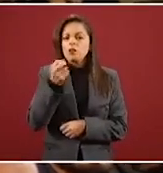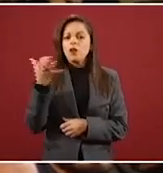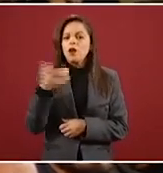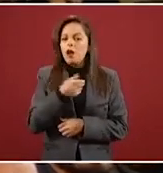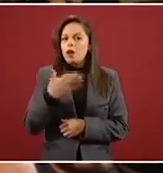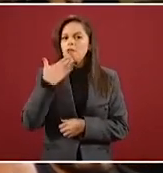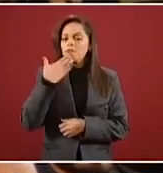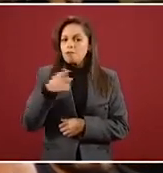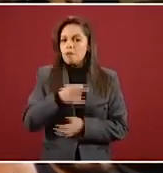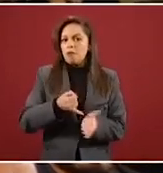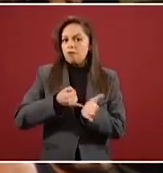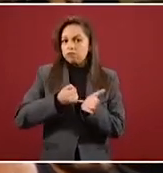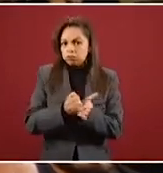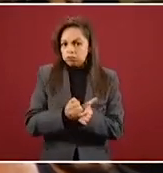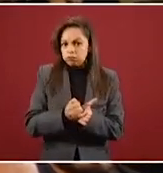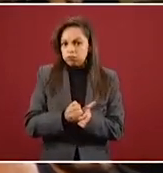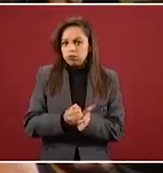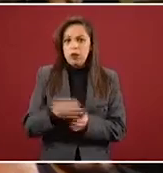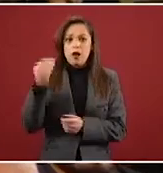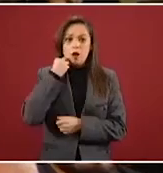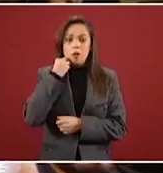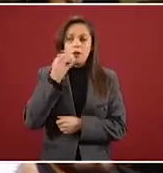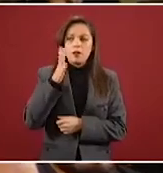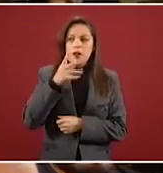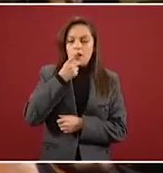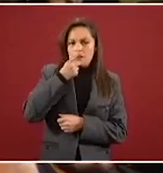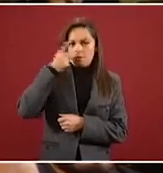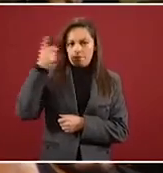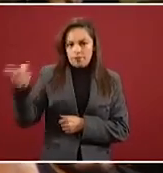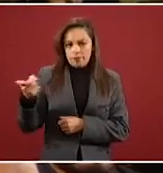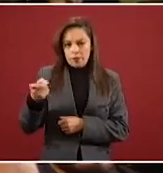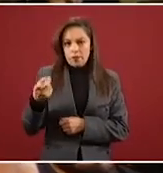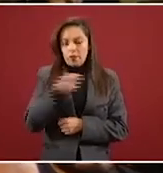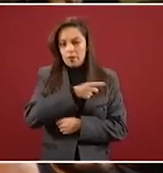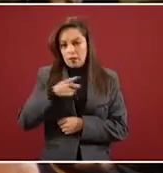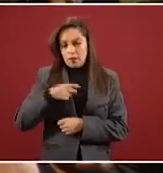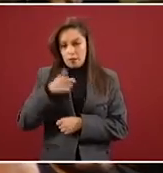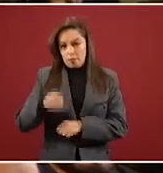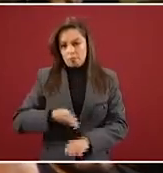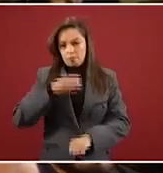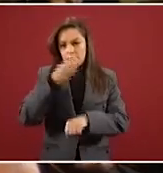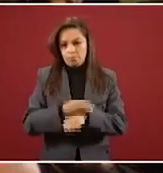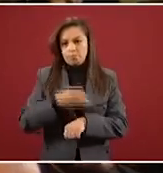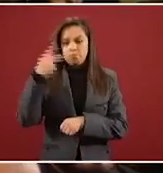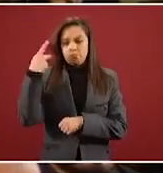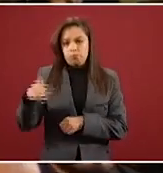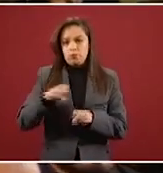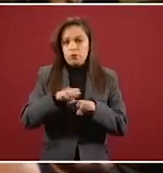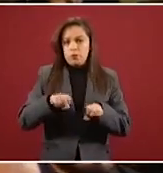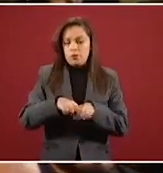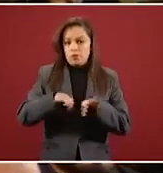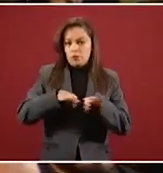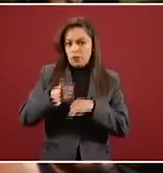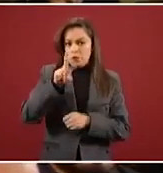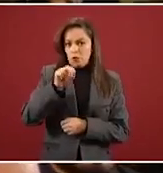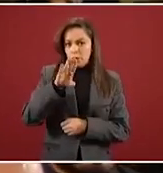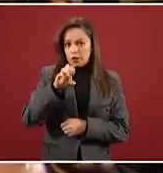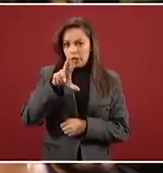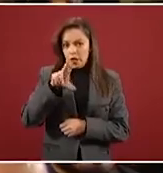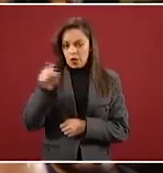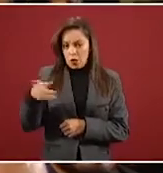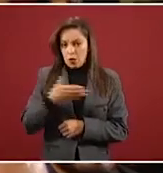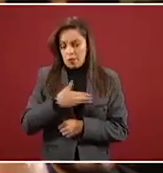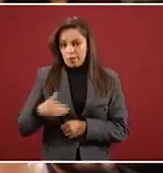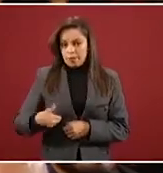le instruye, como dicen los abogados, que le mandata a sancionar a su vocero presidencial, presidente? ¿Por qué no se ha cumplido y sí tiene